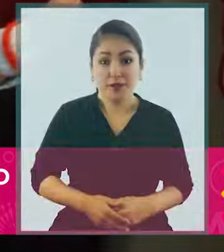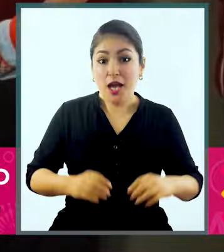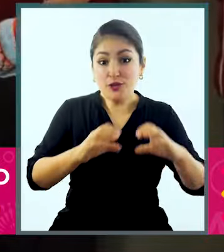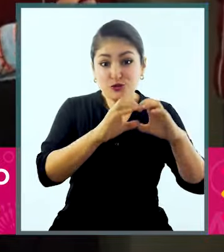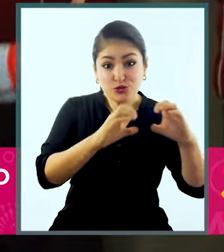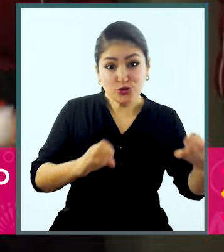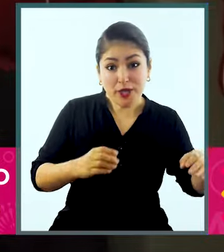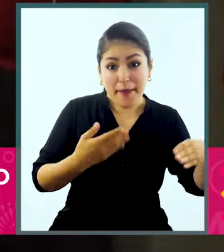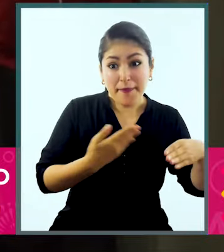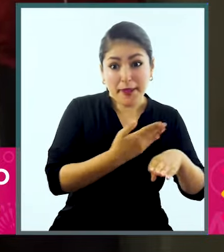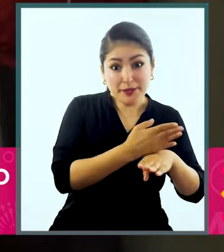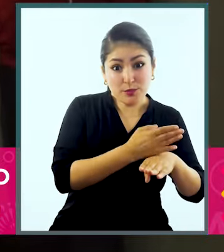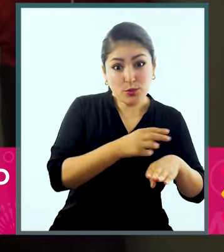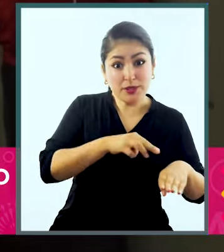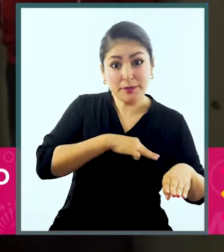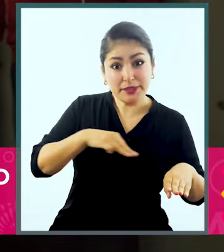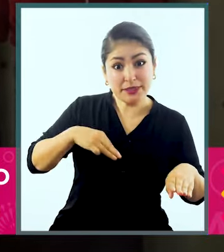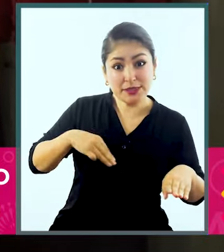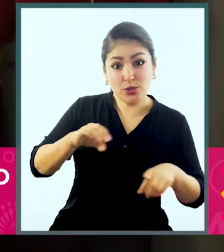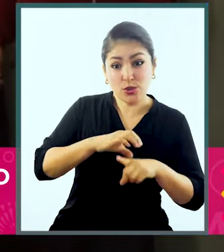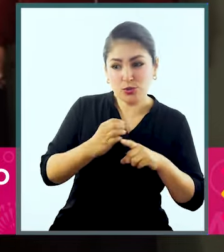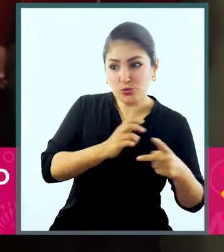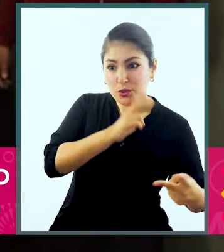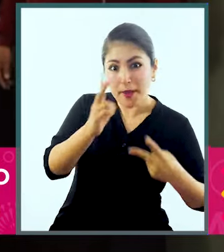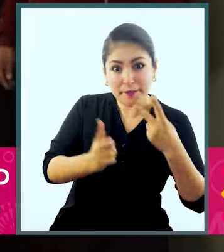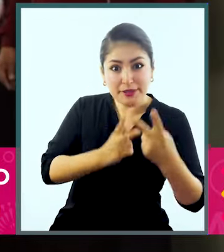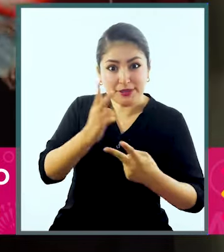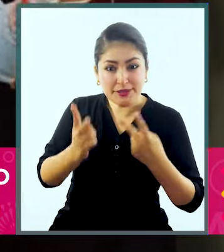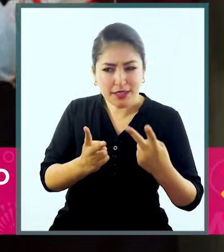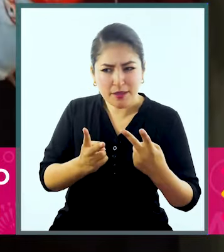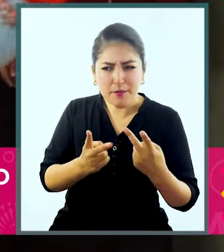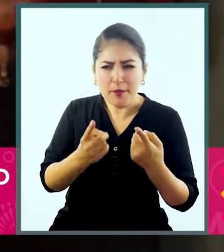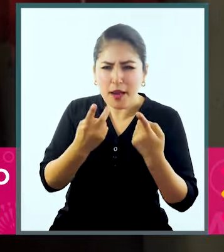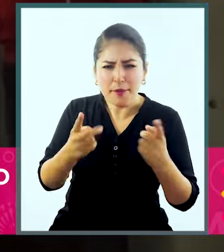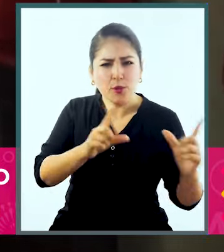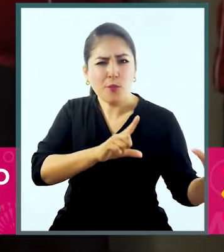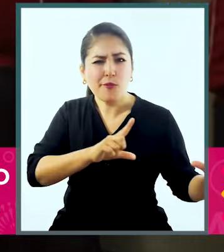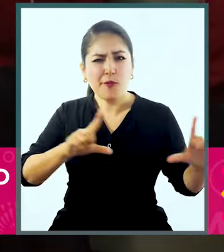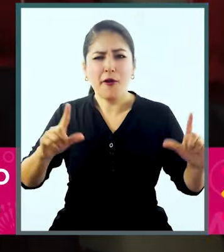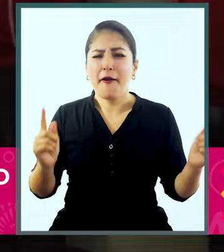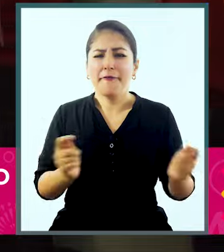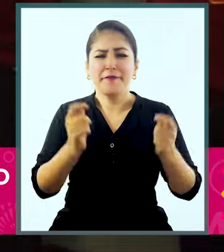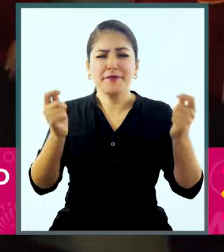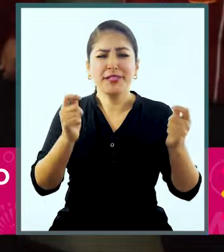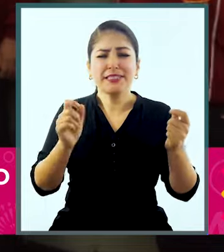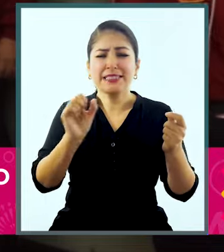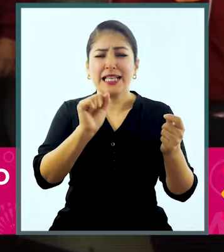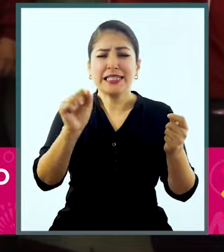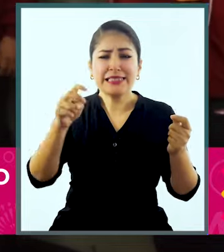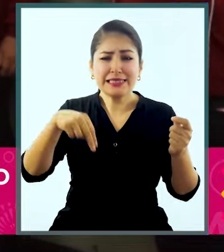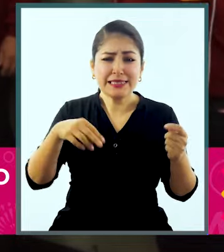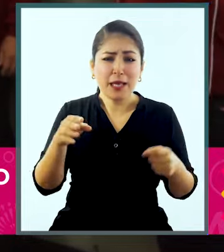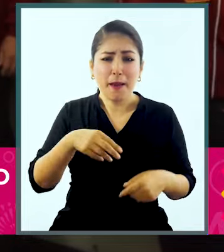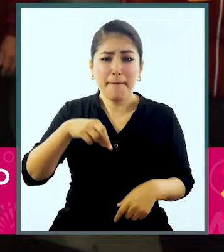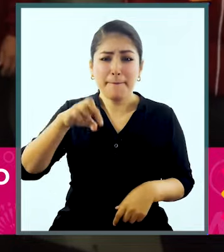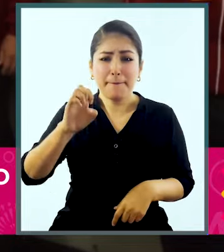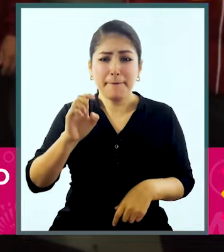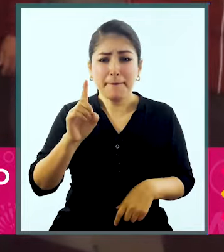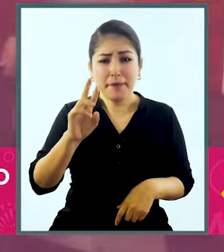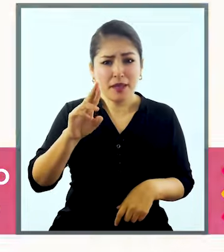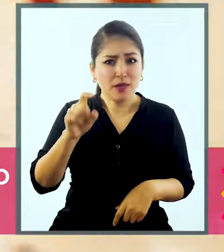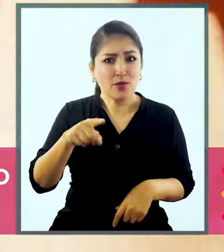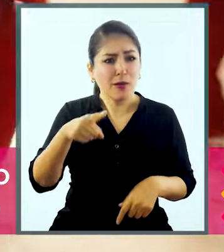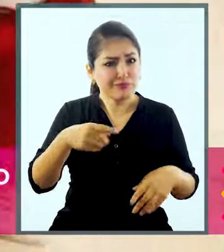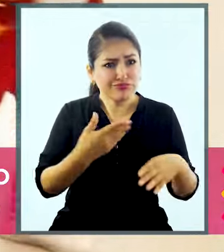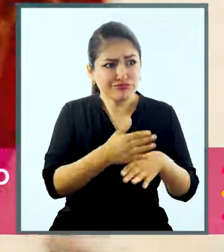La ciudad de Chimbote visita esta vez el Ministerio de Cultura para mostrarnos lo que será la festividad de San Pedrito de